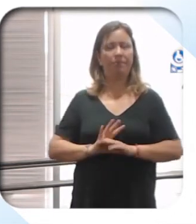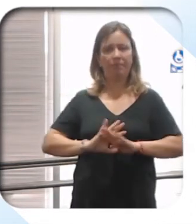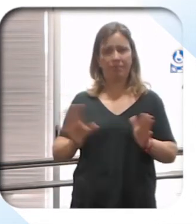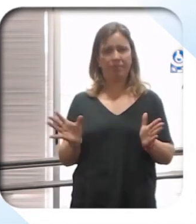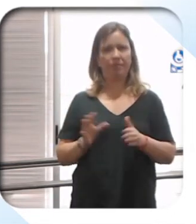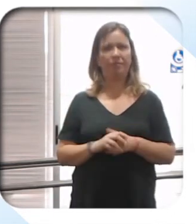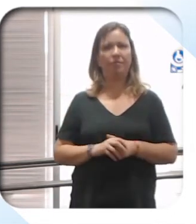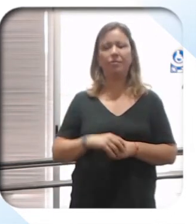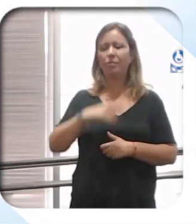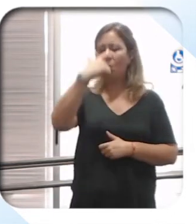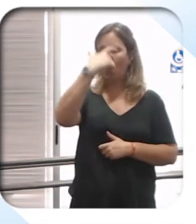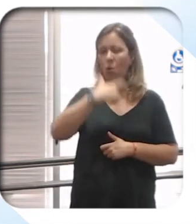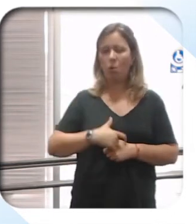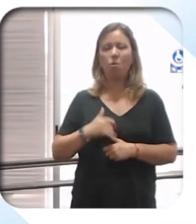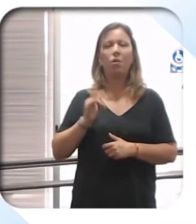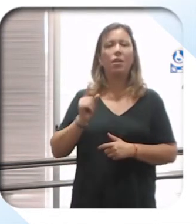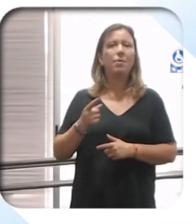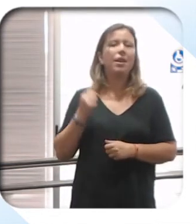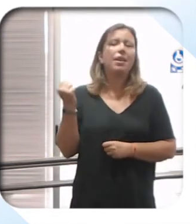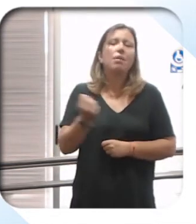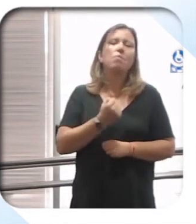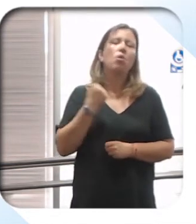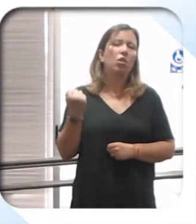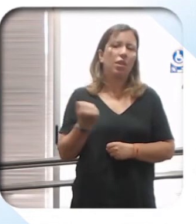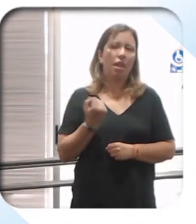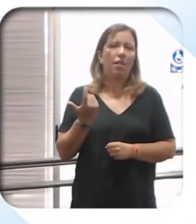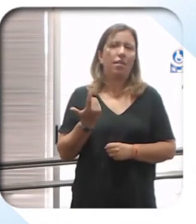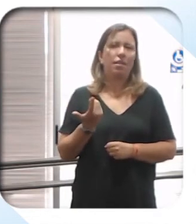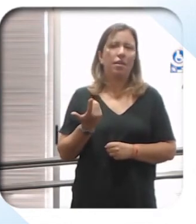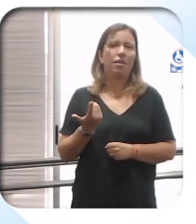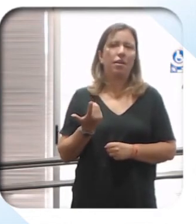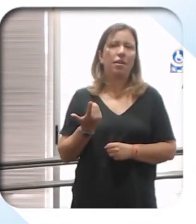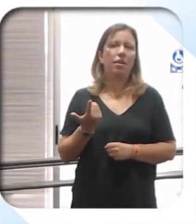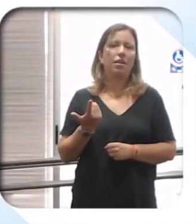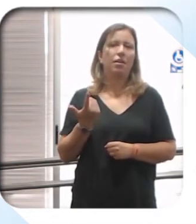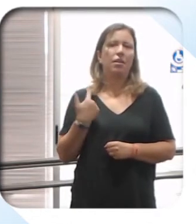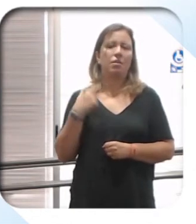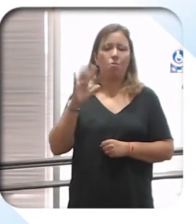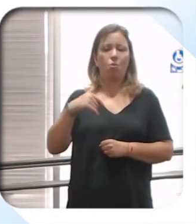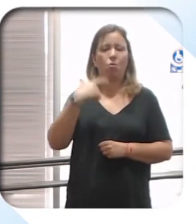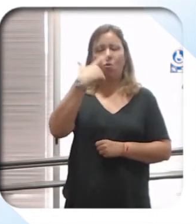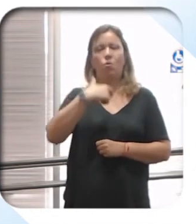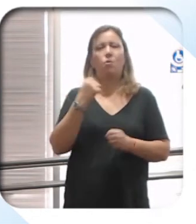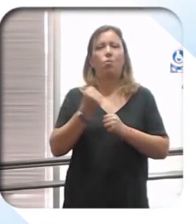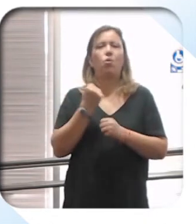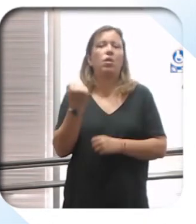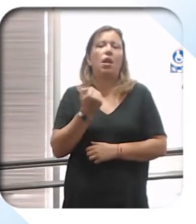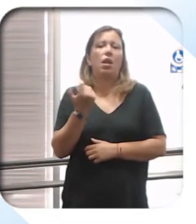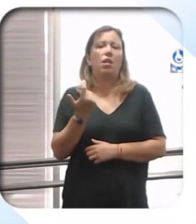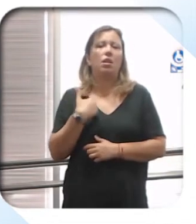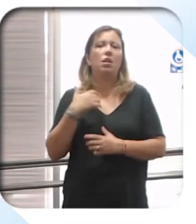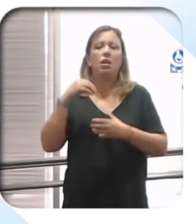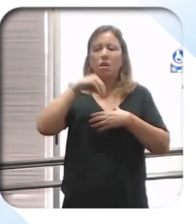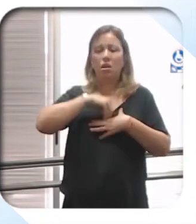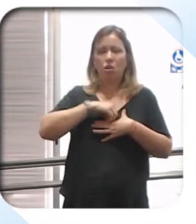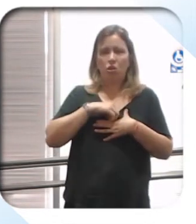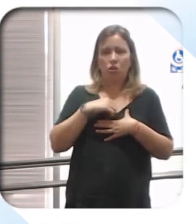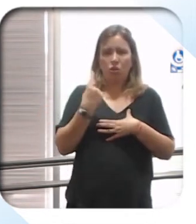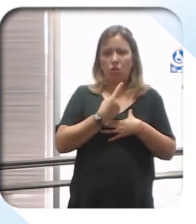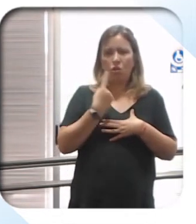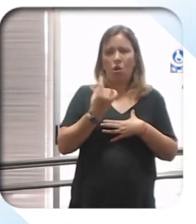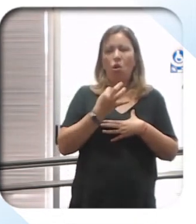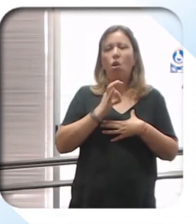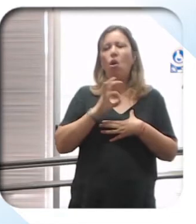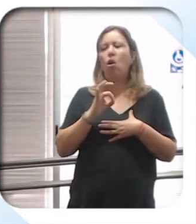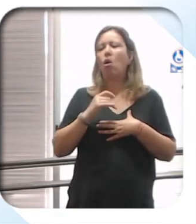Bueno, el cuerpo, como yo les decía, tan importante y tan ajeno esto. ¿Es un cuerpo habitado o es un cuerpo ajeno,